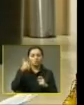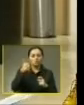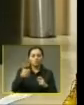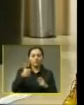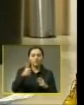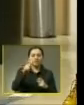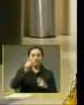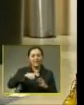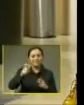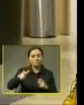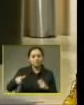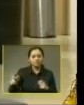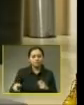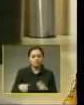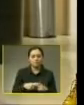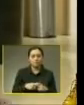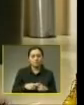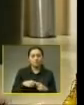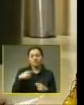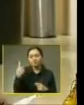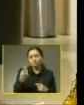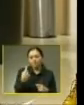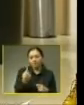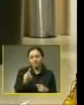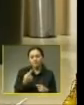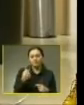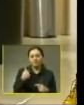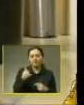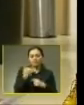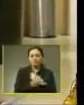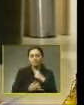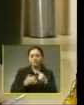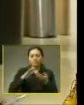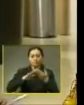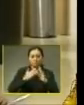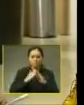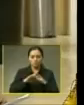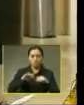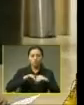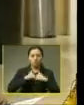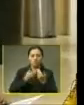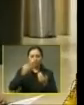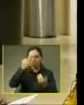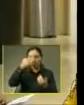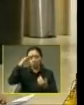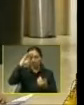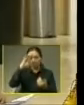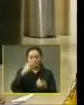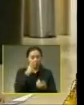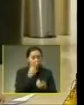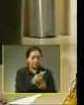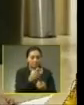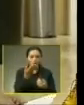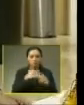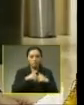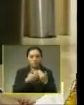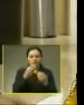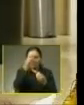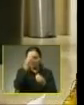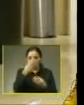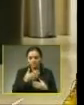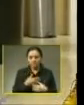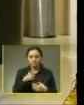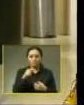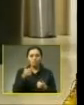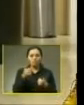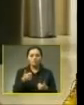personas. Solo en países comunistas como Cuba se sigue considerando la información como un